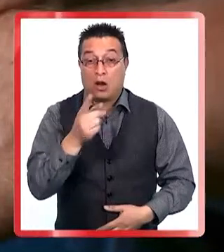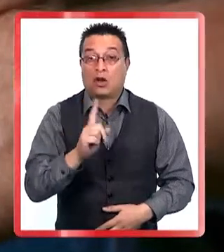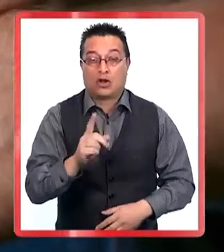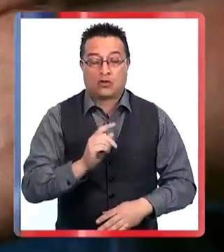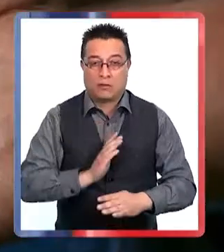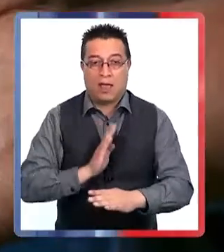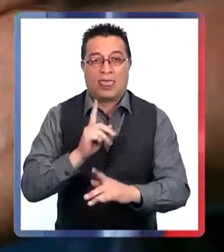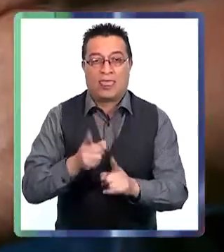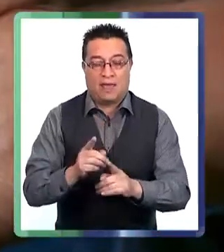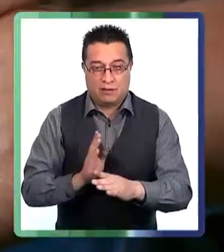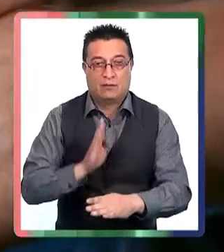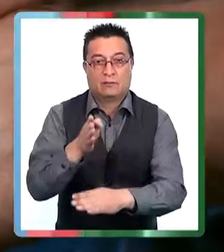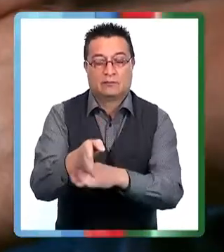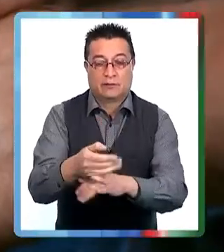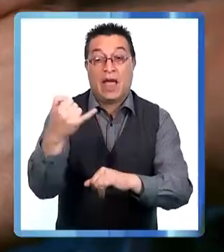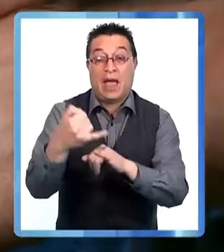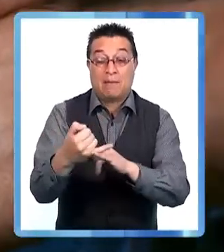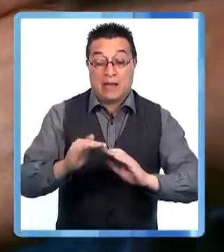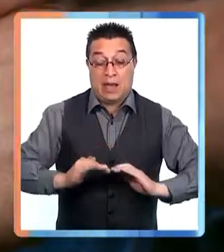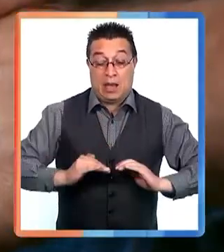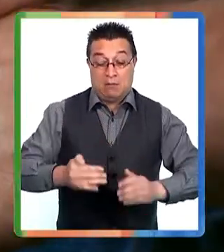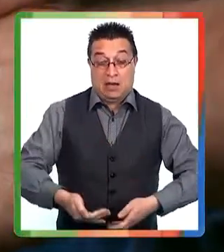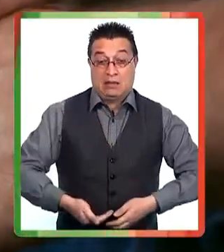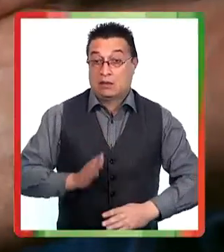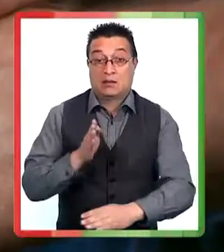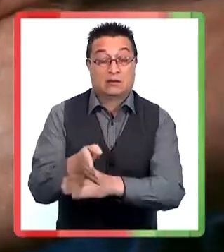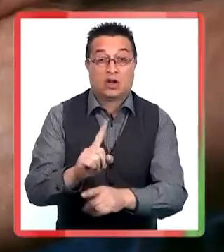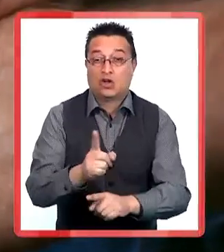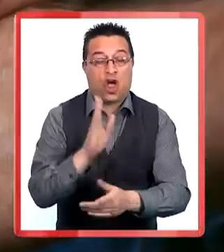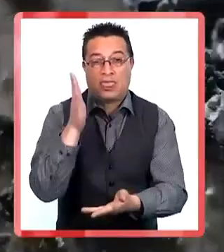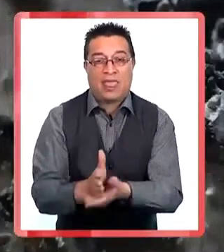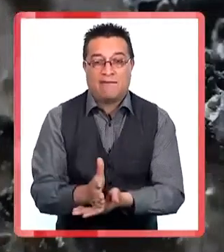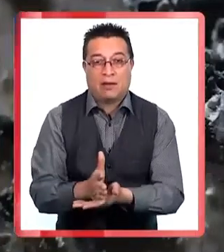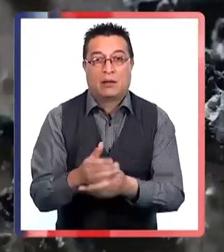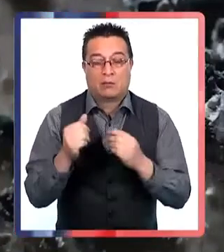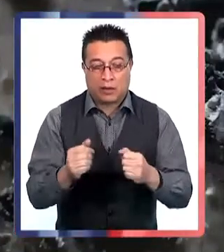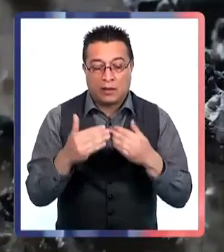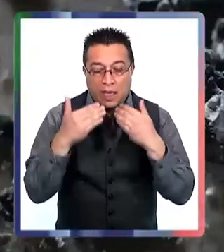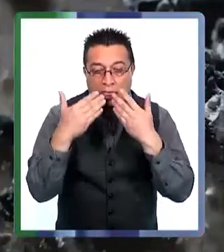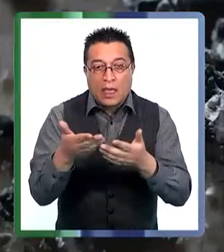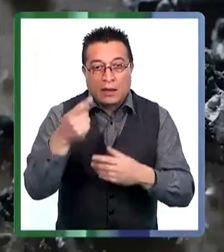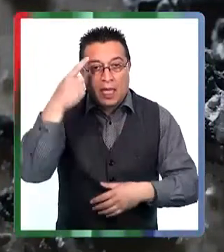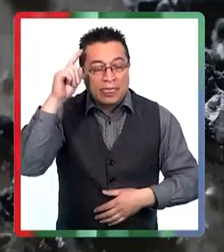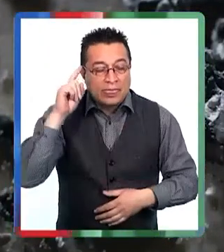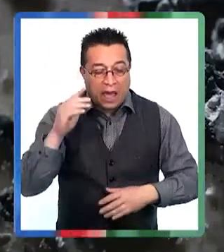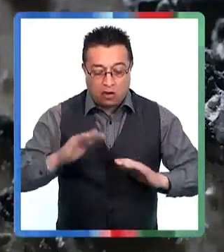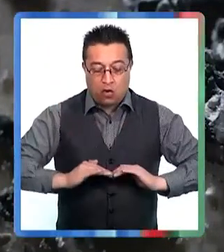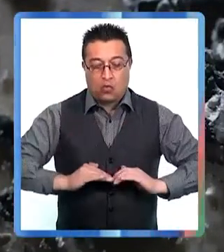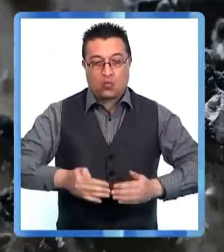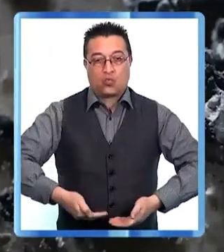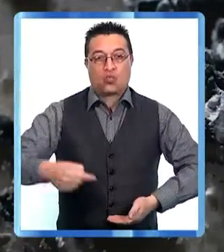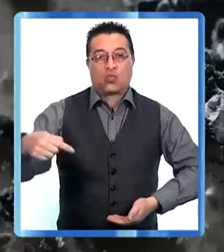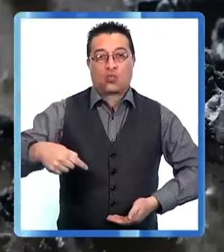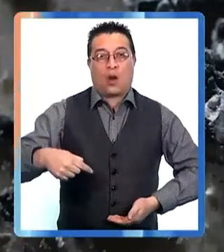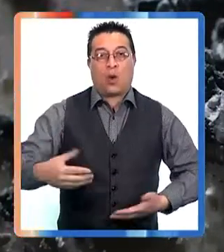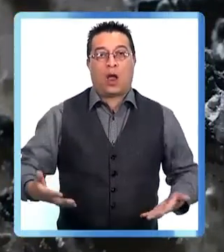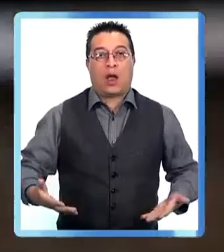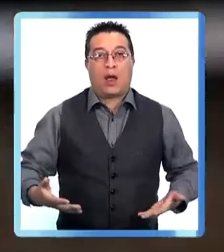debiera visitar a una amiga embarazada, ¿ya? Porque puedo producirle daño al feto. O